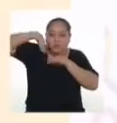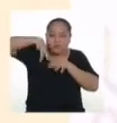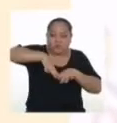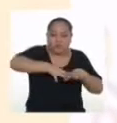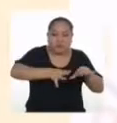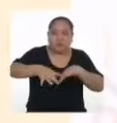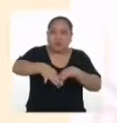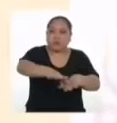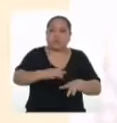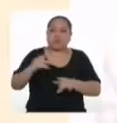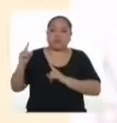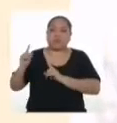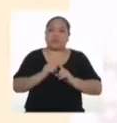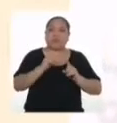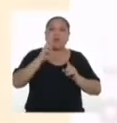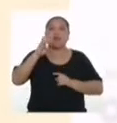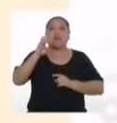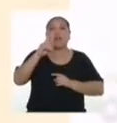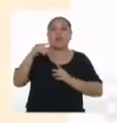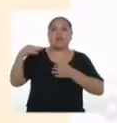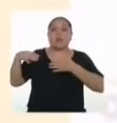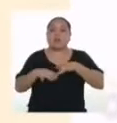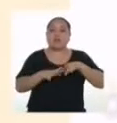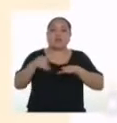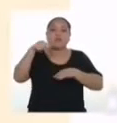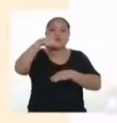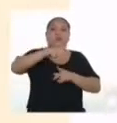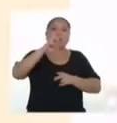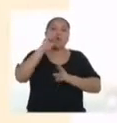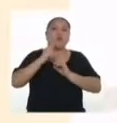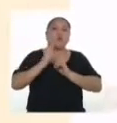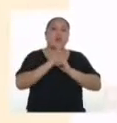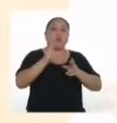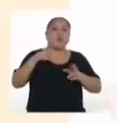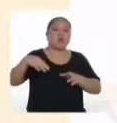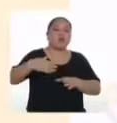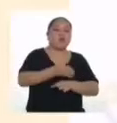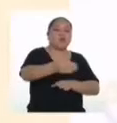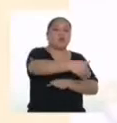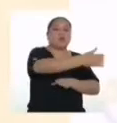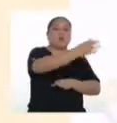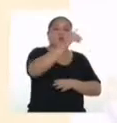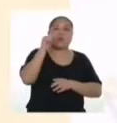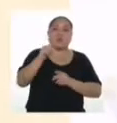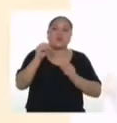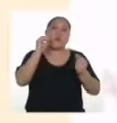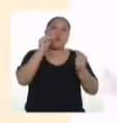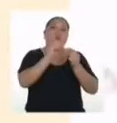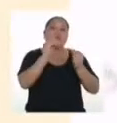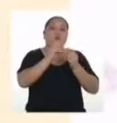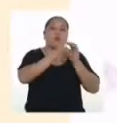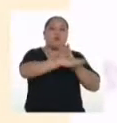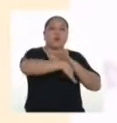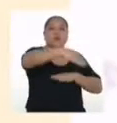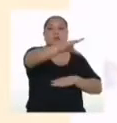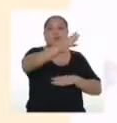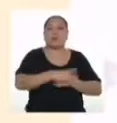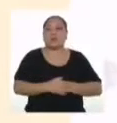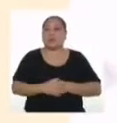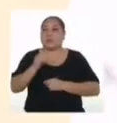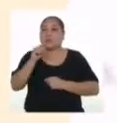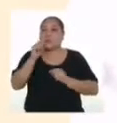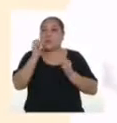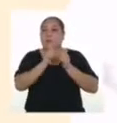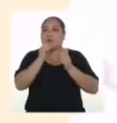drena a través de una red de corrientes que fluyen hacia una corriente principal y por esta hacia un punto común de salida.